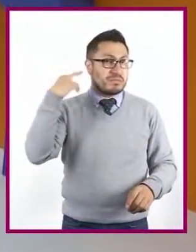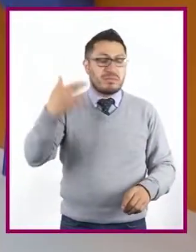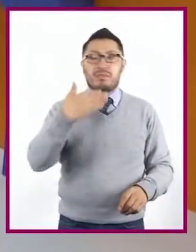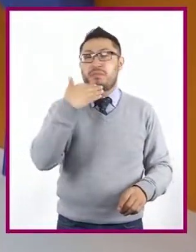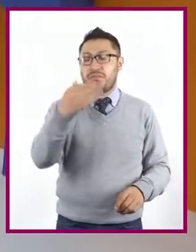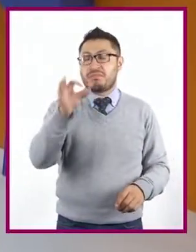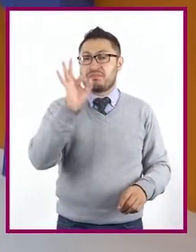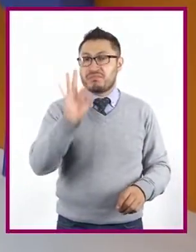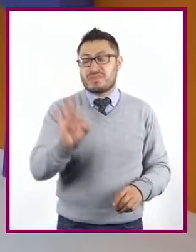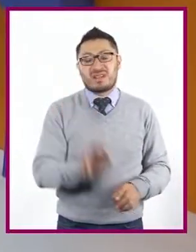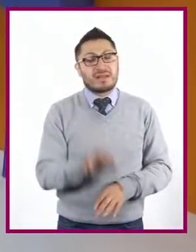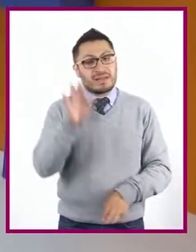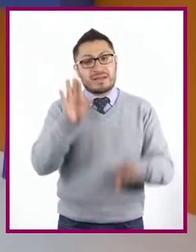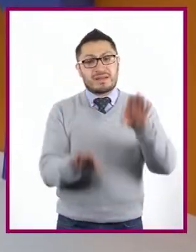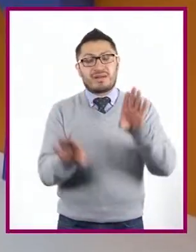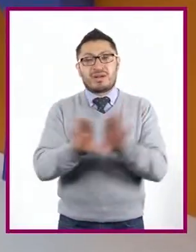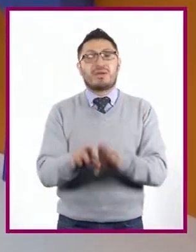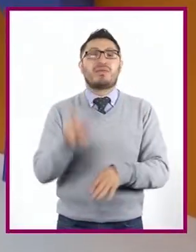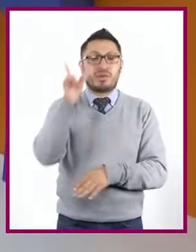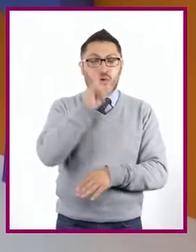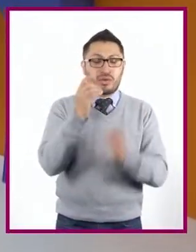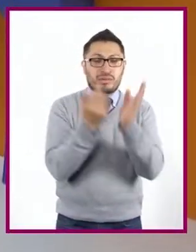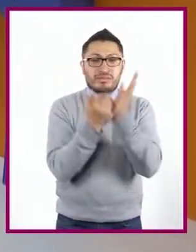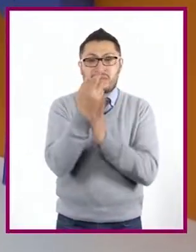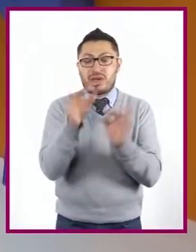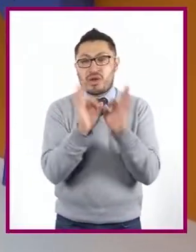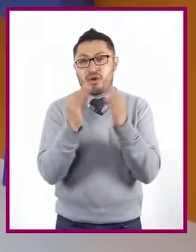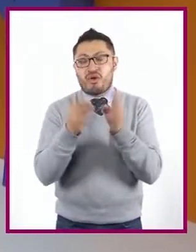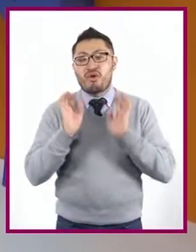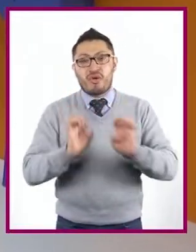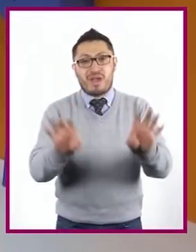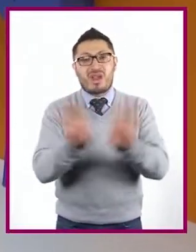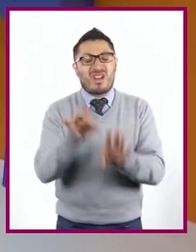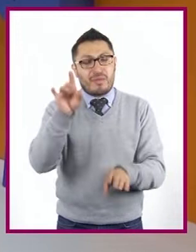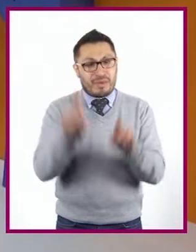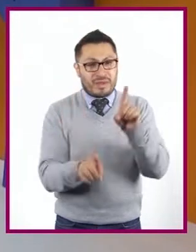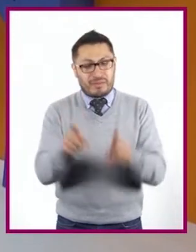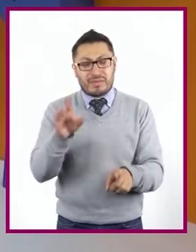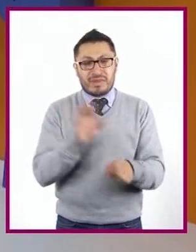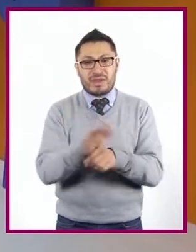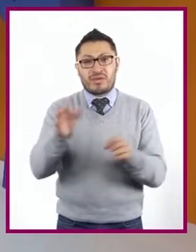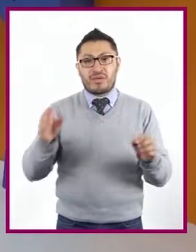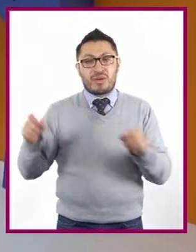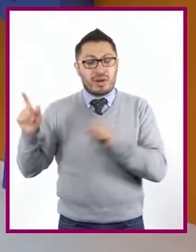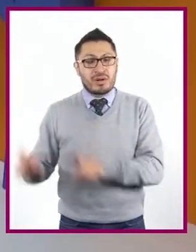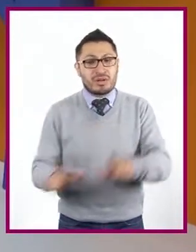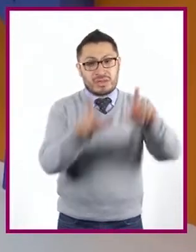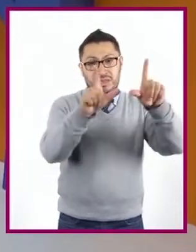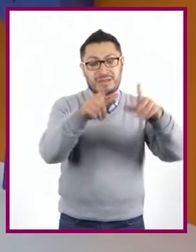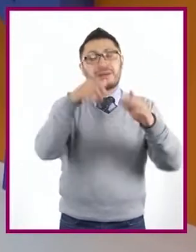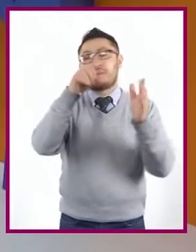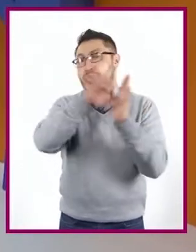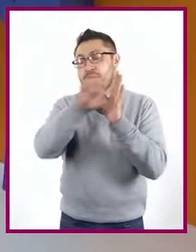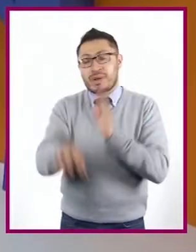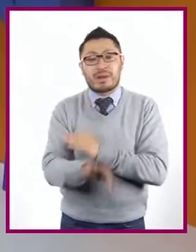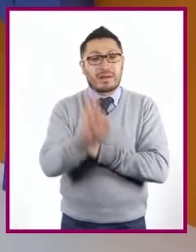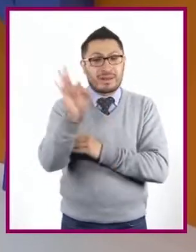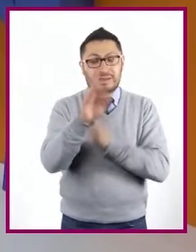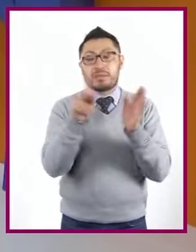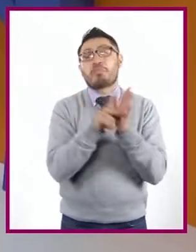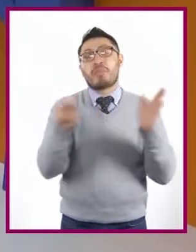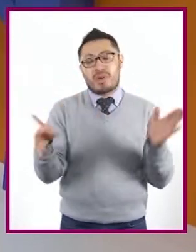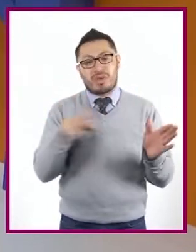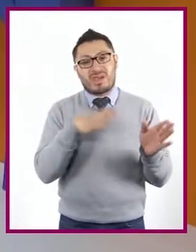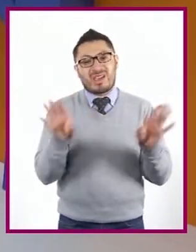A veces, el empleo de un lenguaje con mayor formalidad se debe al medio que lo publica. Por ejemplo, si un periódico tiene